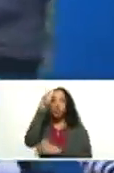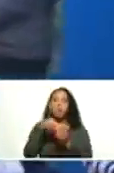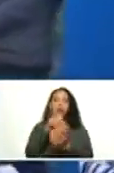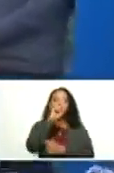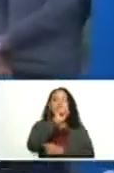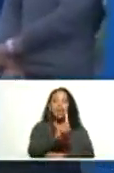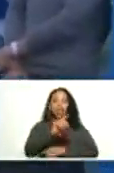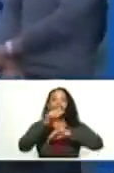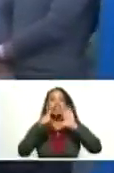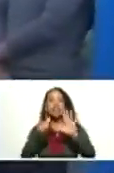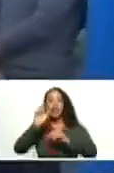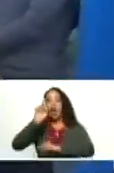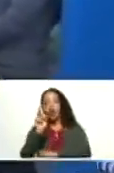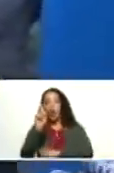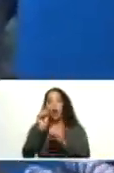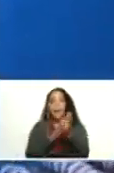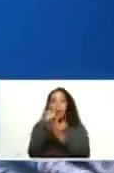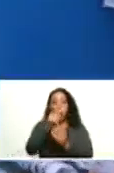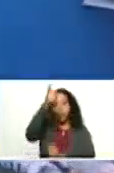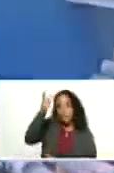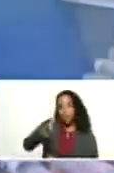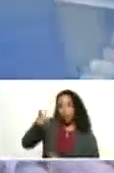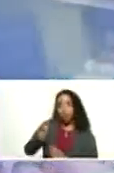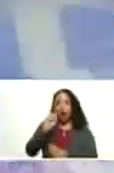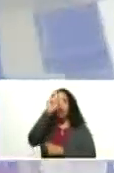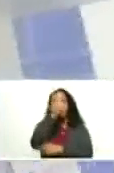2.161 emprendedores por un monto de más de